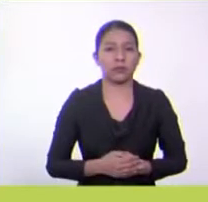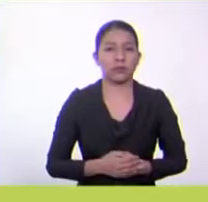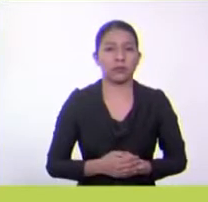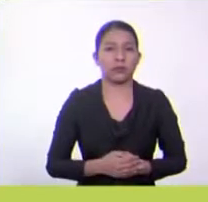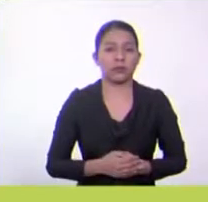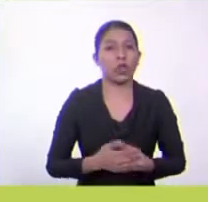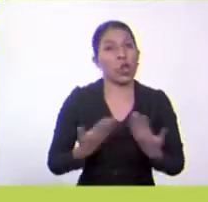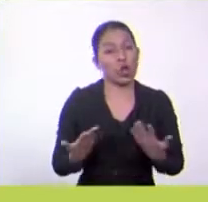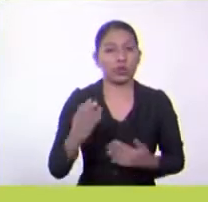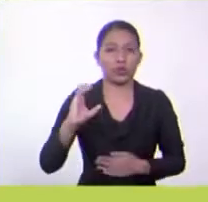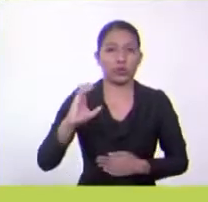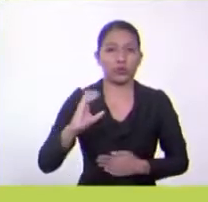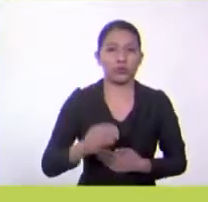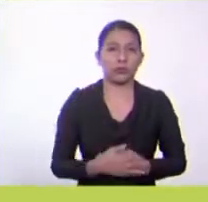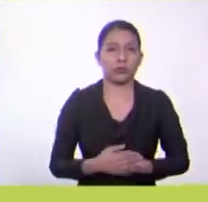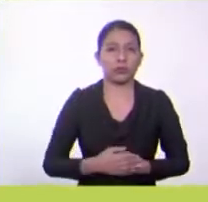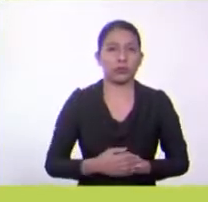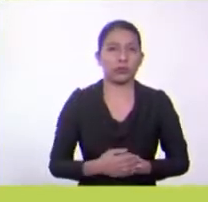o literal C.